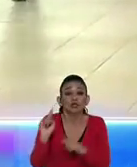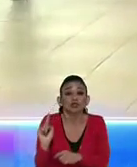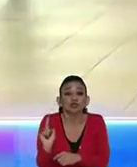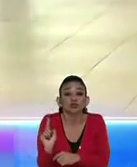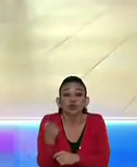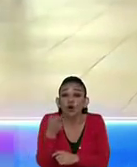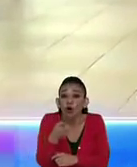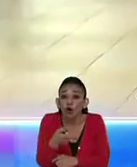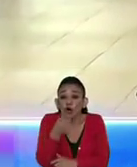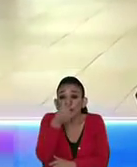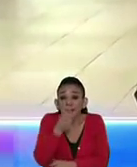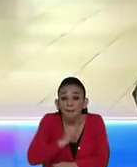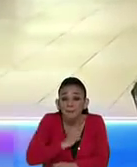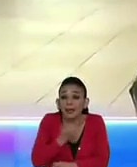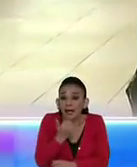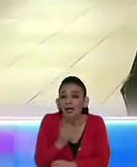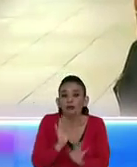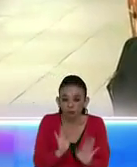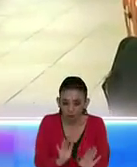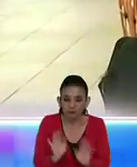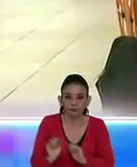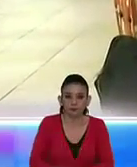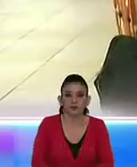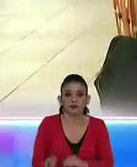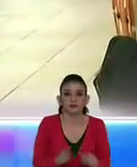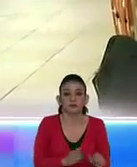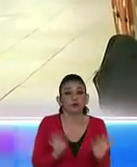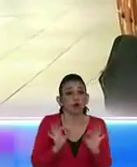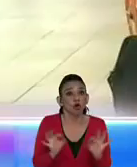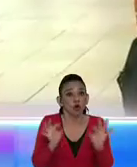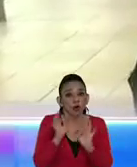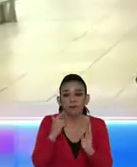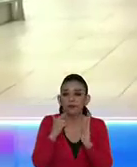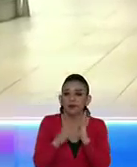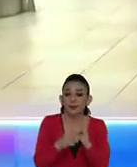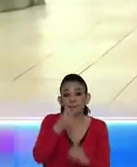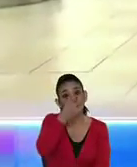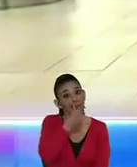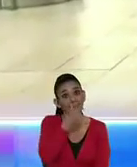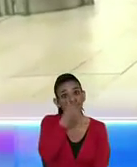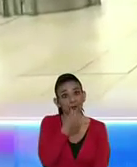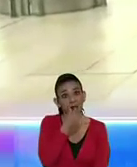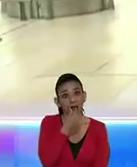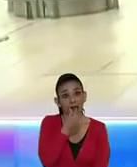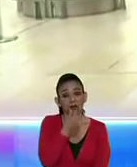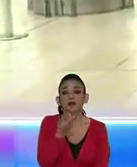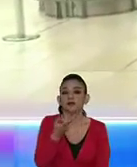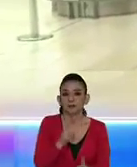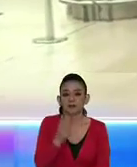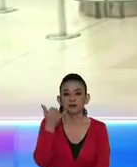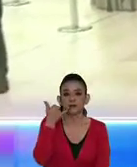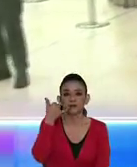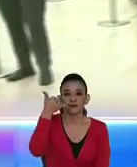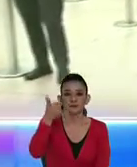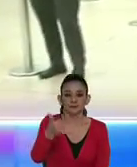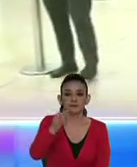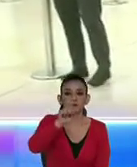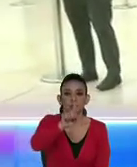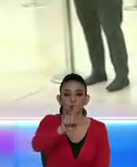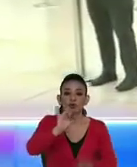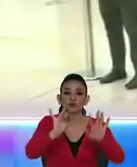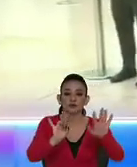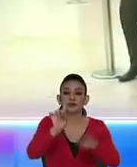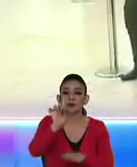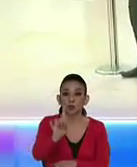tiene gripe y en el caso de que usted tenga gripe también comunicarse a la línea 171 para que